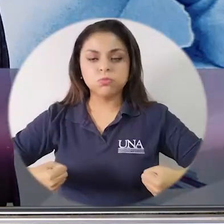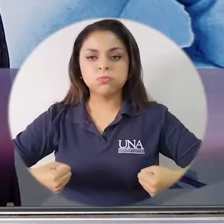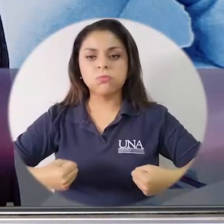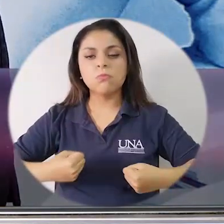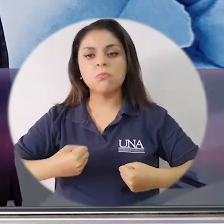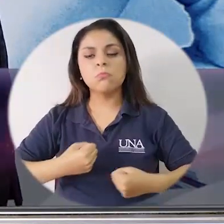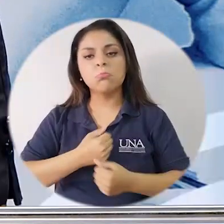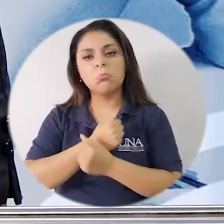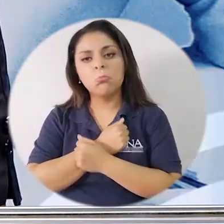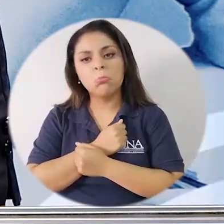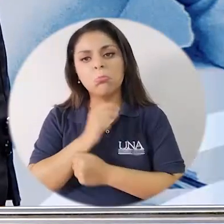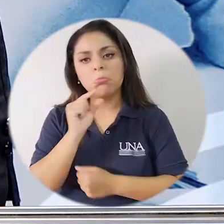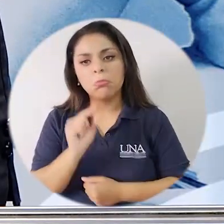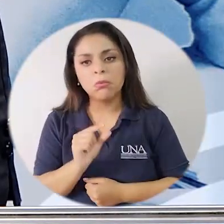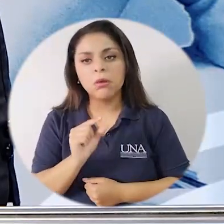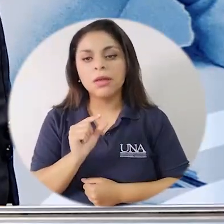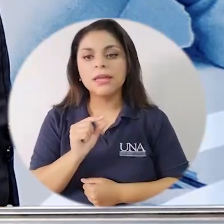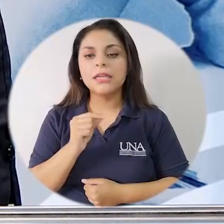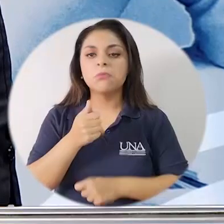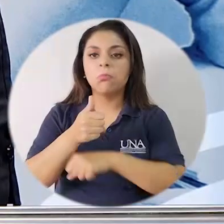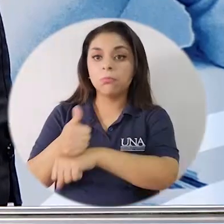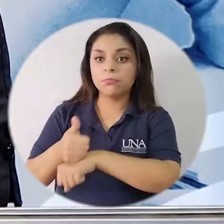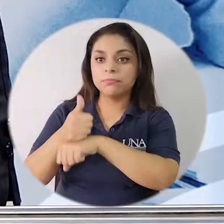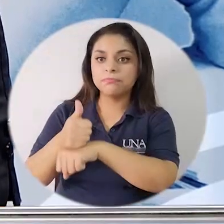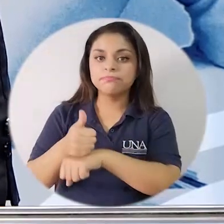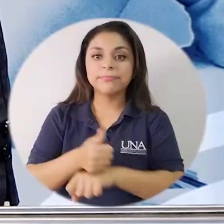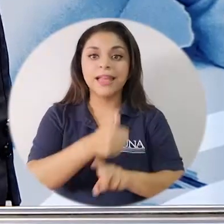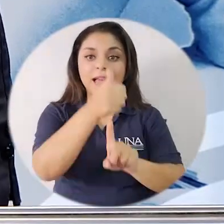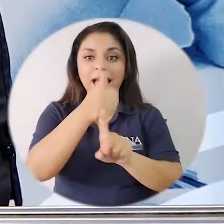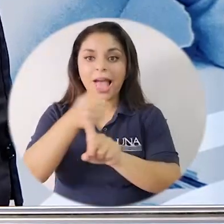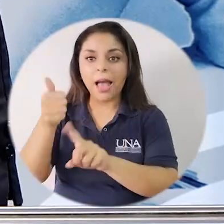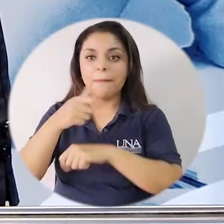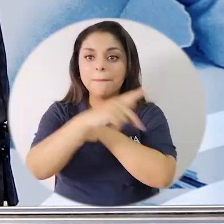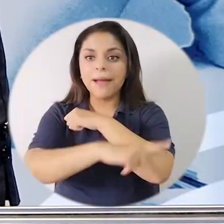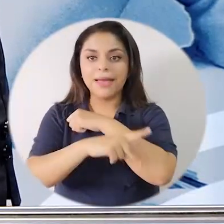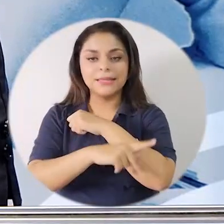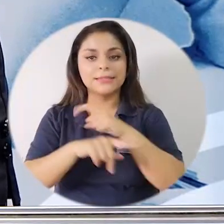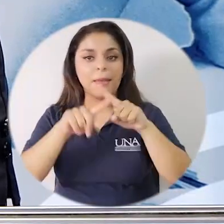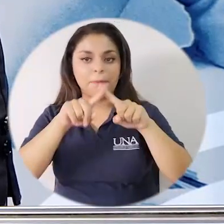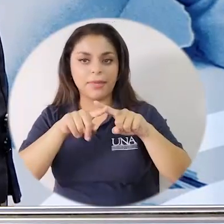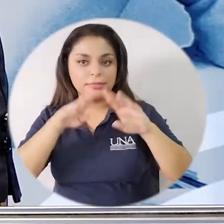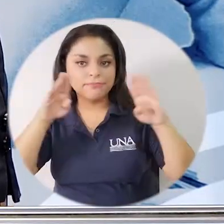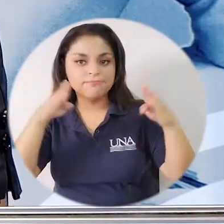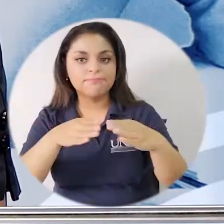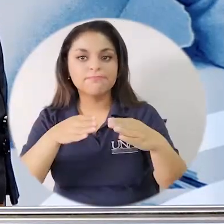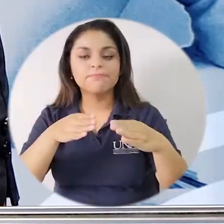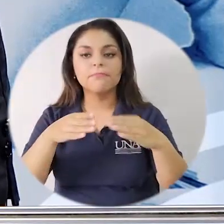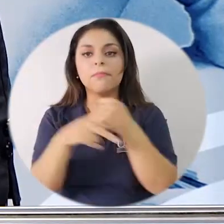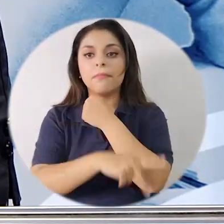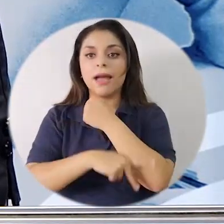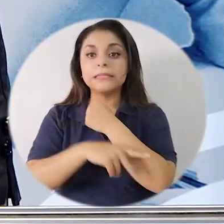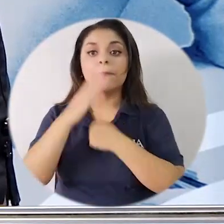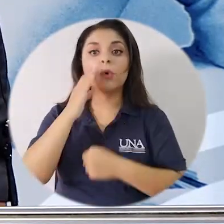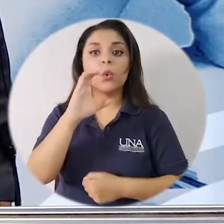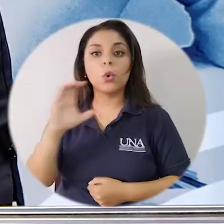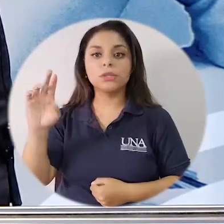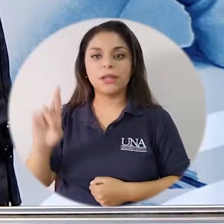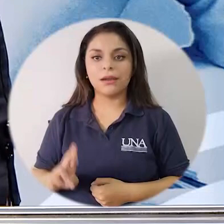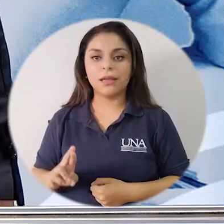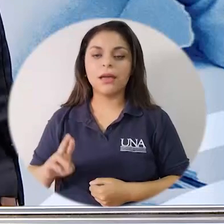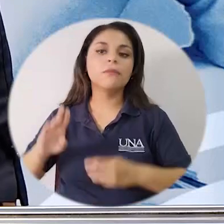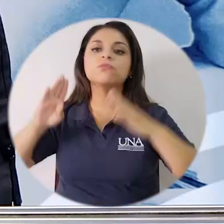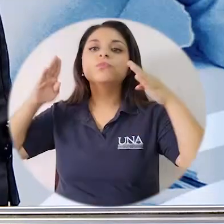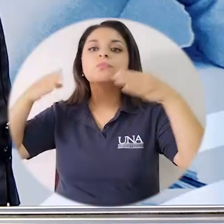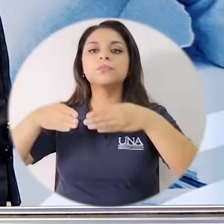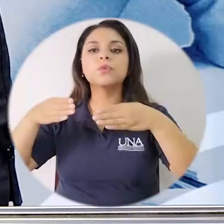baja autoestima y sedentarismo, cada país enfocado en la problemática de su país, porque si bien Costa Rica se enfoca más